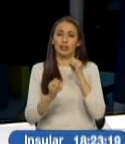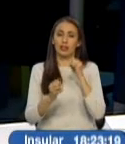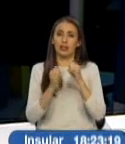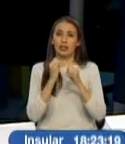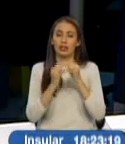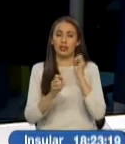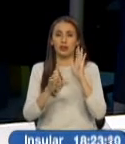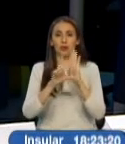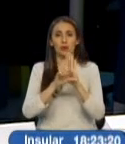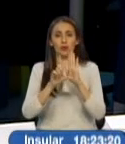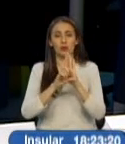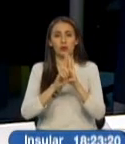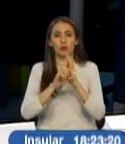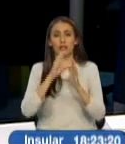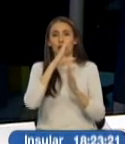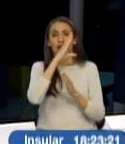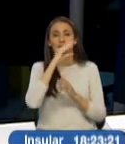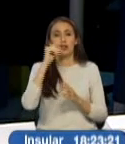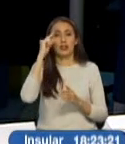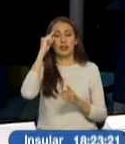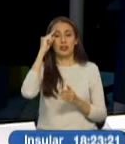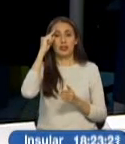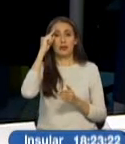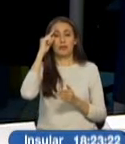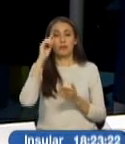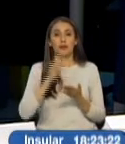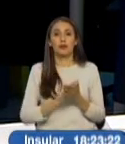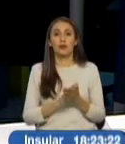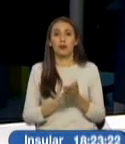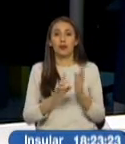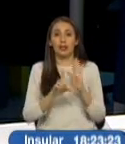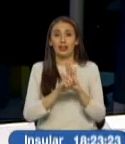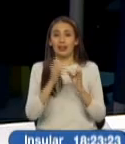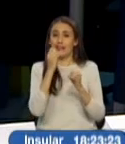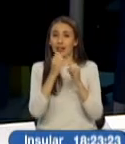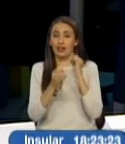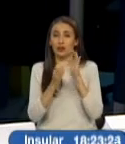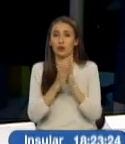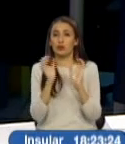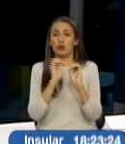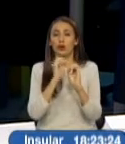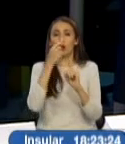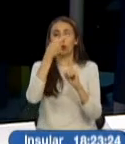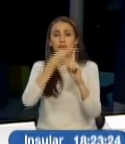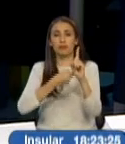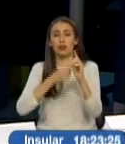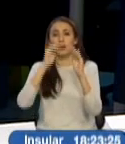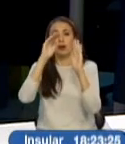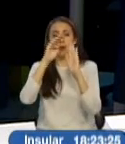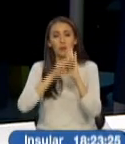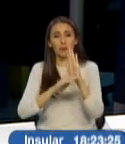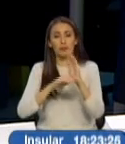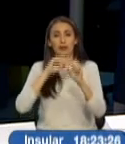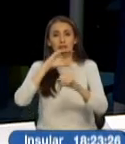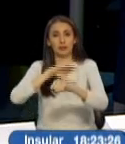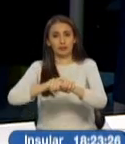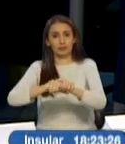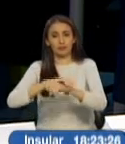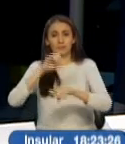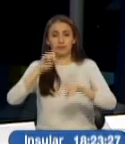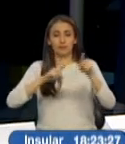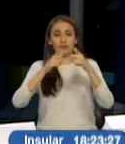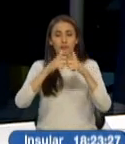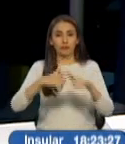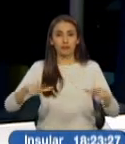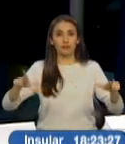en calidad de presidente Rafael Correa está destinado a otorgar el beneficio del indulto o rebaja de penas a varios privados de la libertad que reúnen